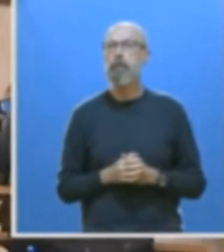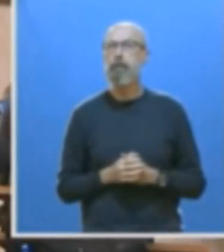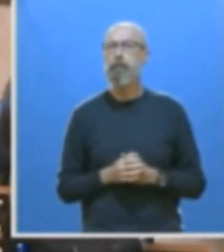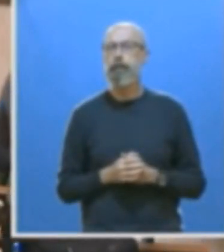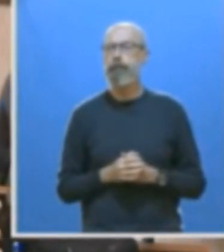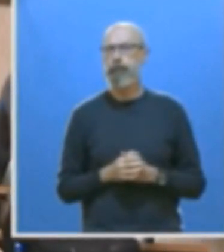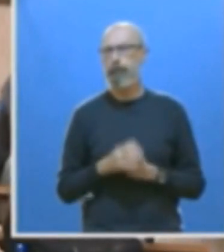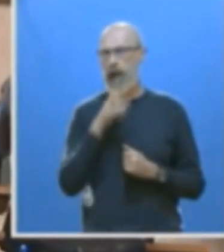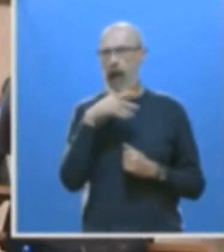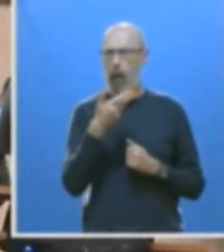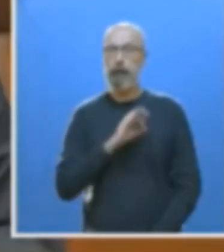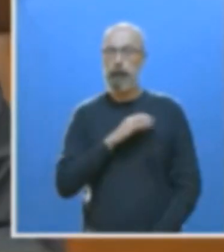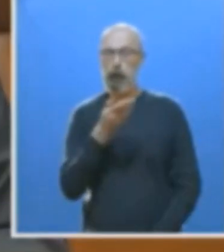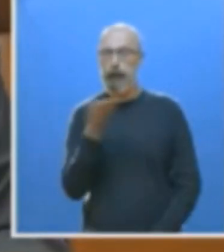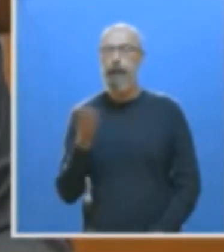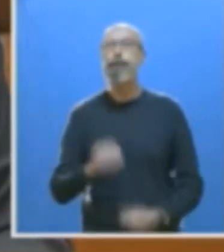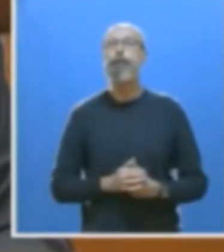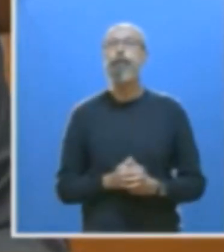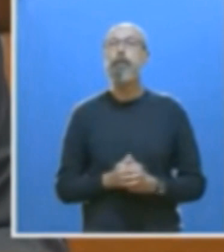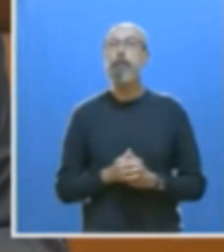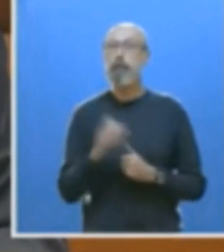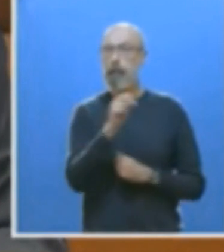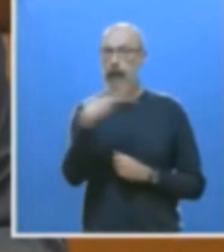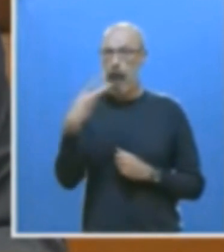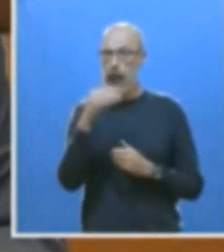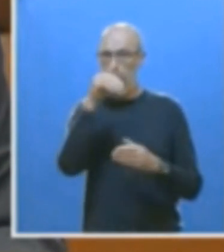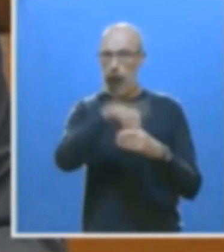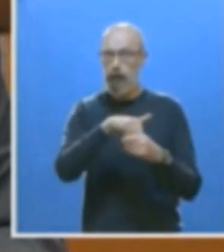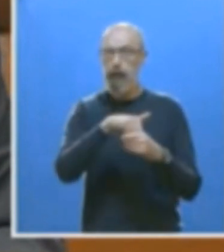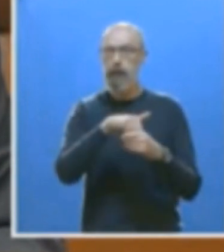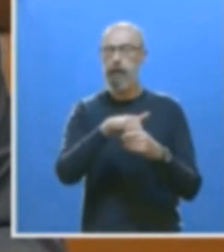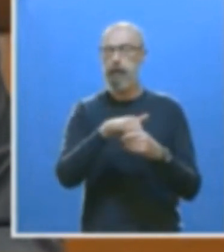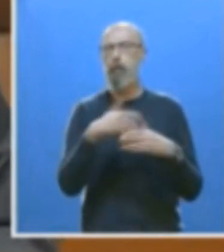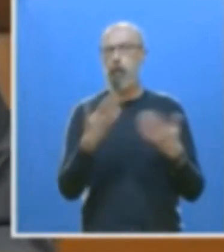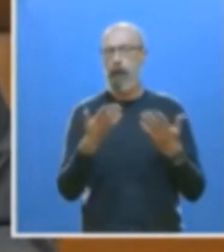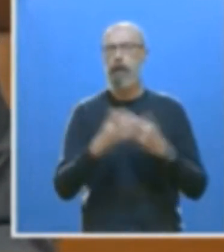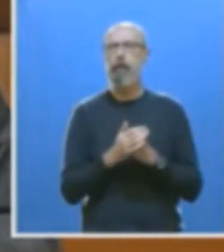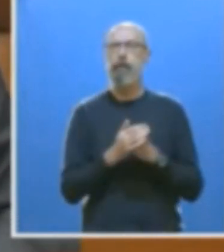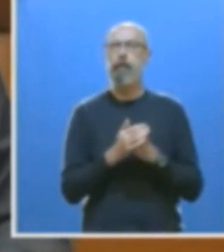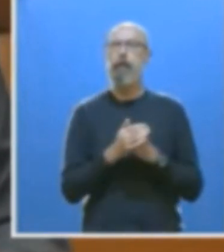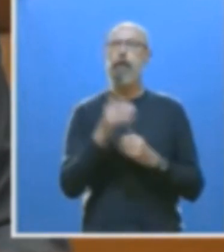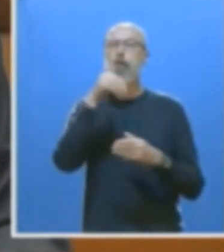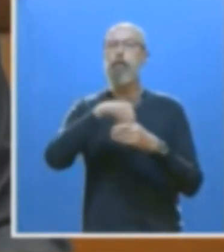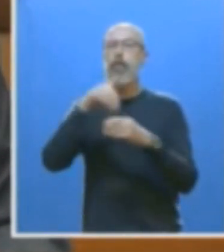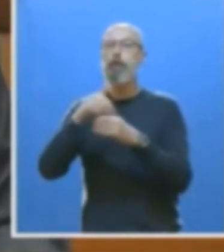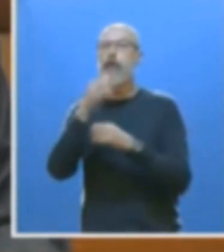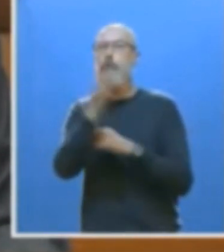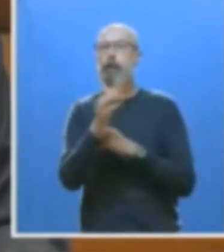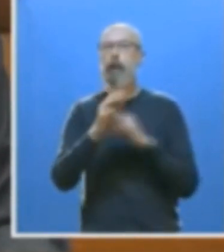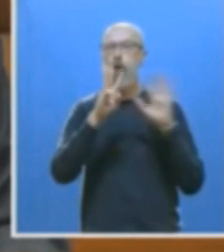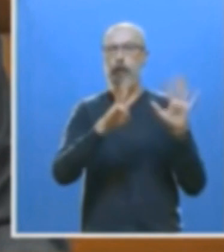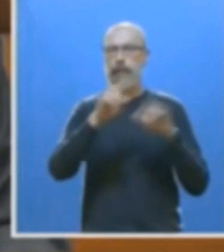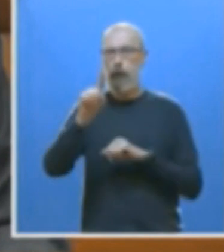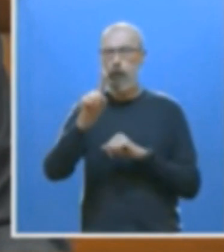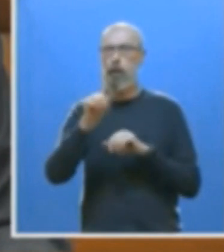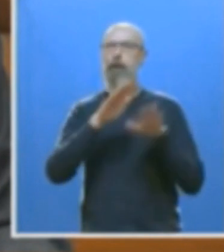Procedemos a la contabilización. El resultado de la votación ha sido el siguiente. Votos emitidos, 81. A